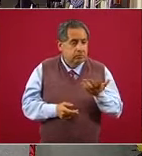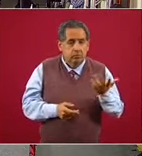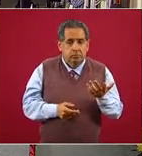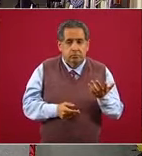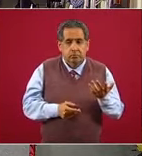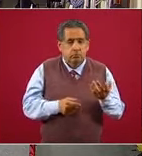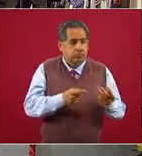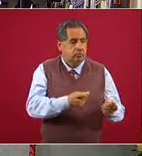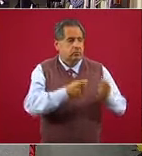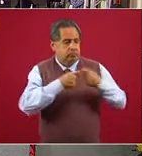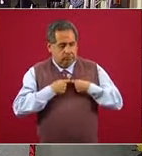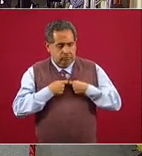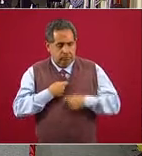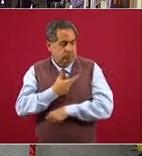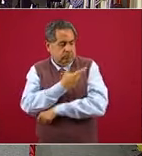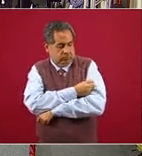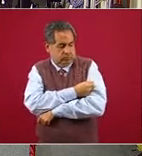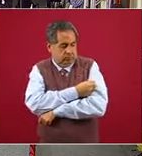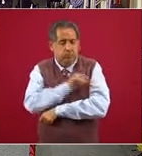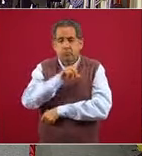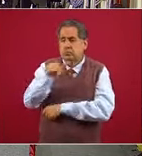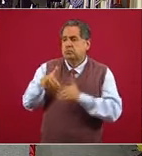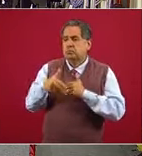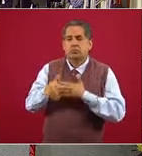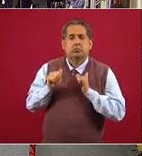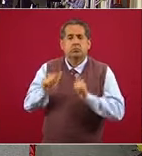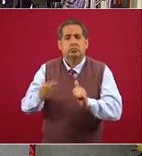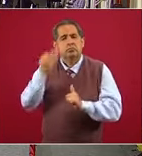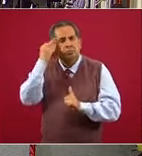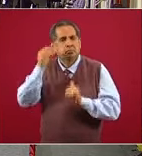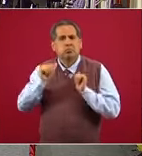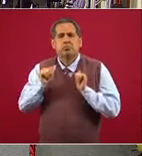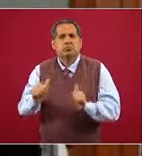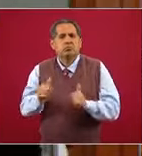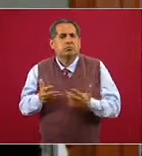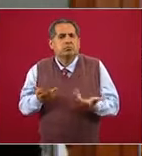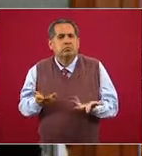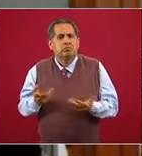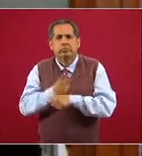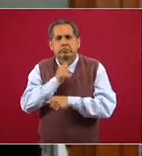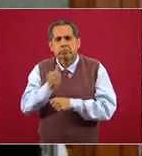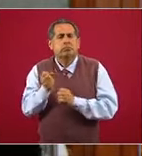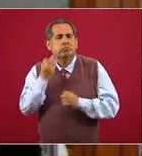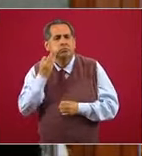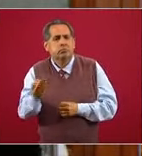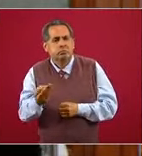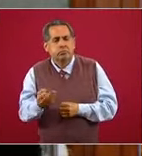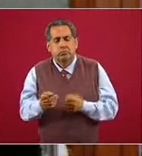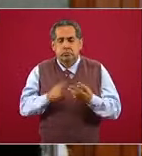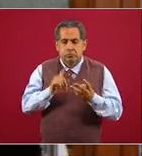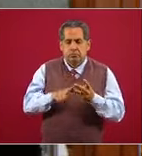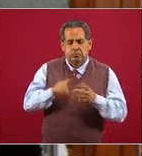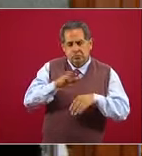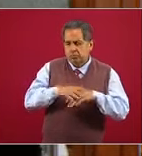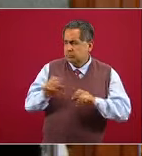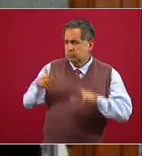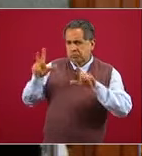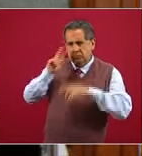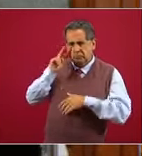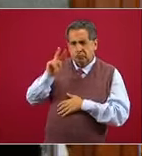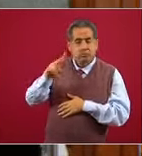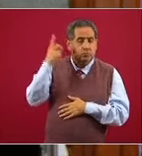pueden ofrecer de inmunidad para los pacientes? ¿Qué otros criterios se utilizan? Y otra pregunta, vimos la gráfica